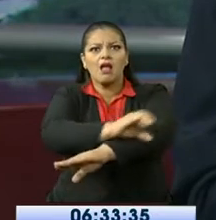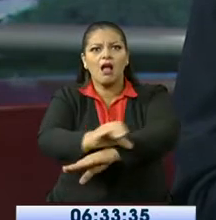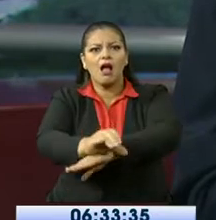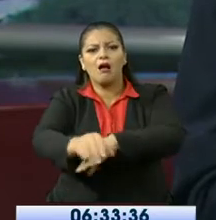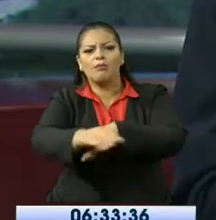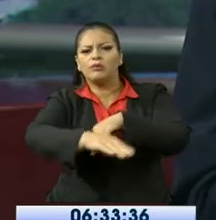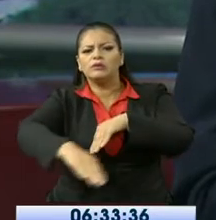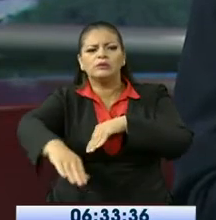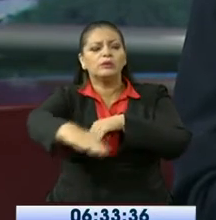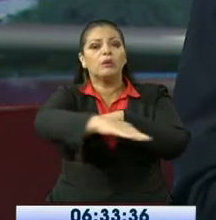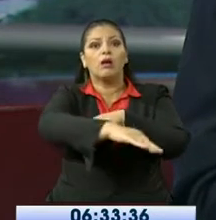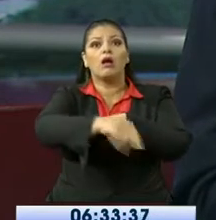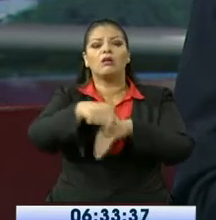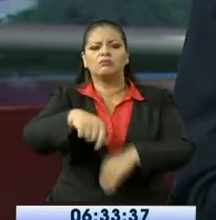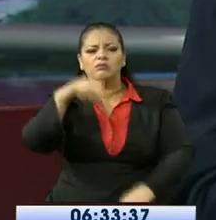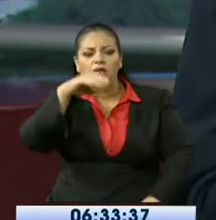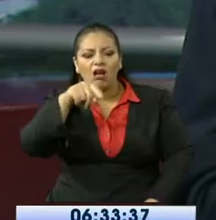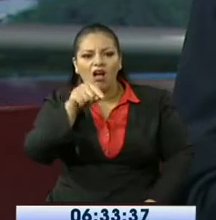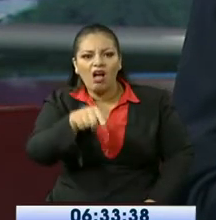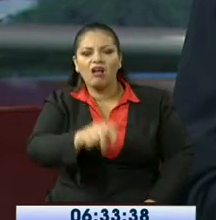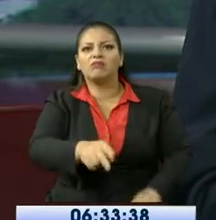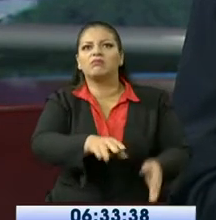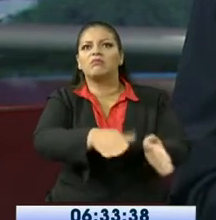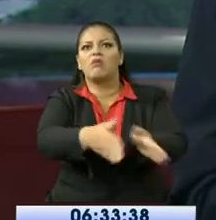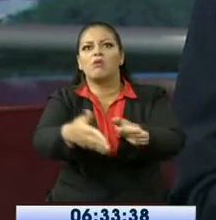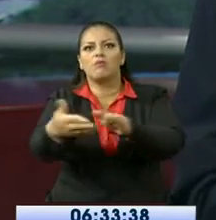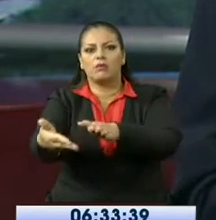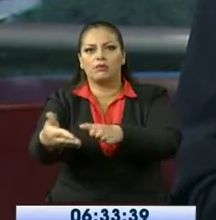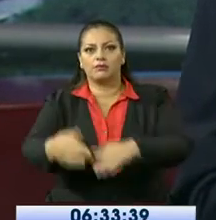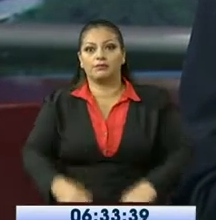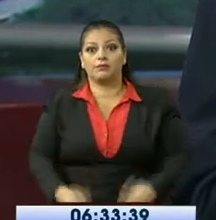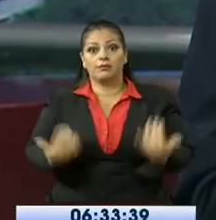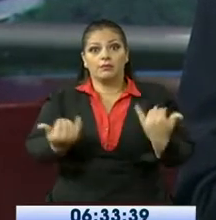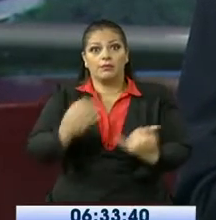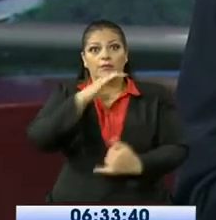dos estadounidenses y a una ecuatoriana, quienes